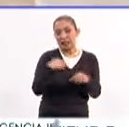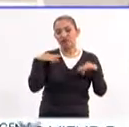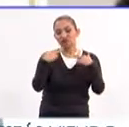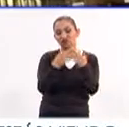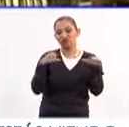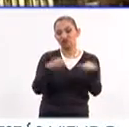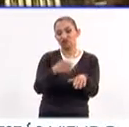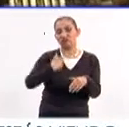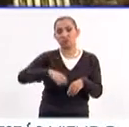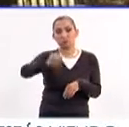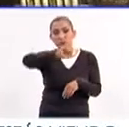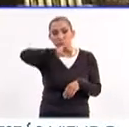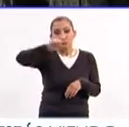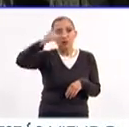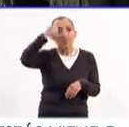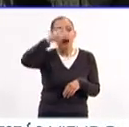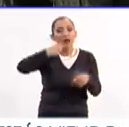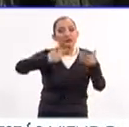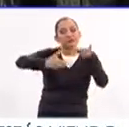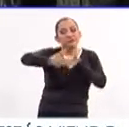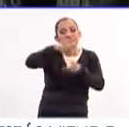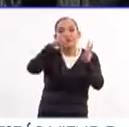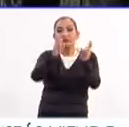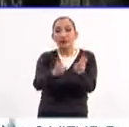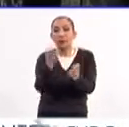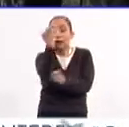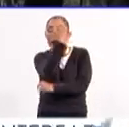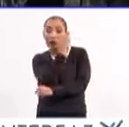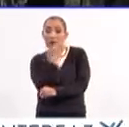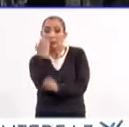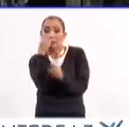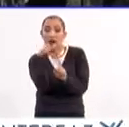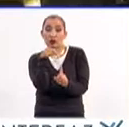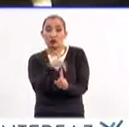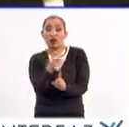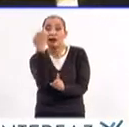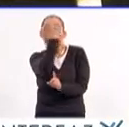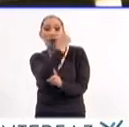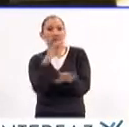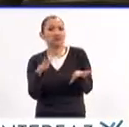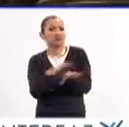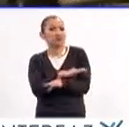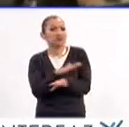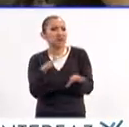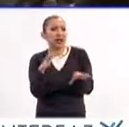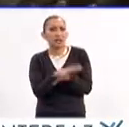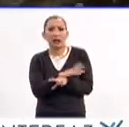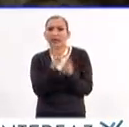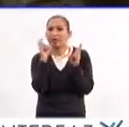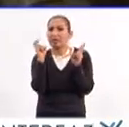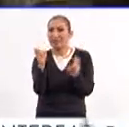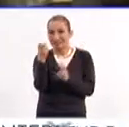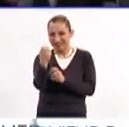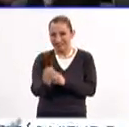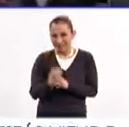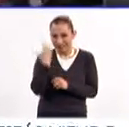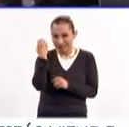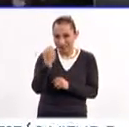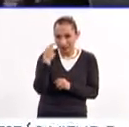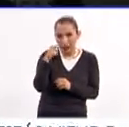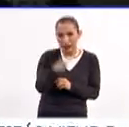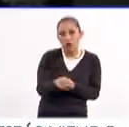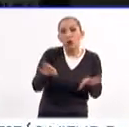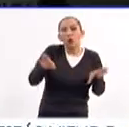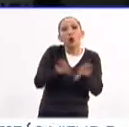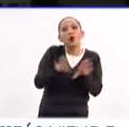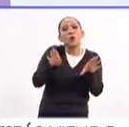reunir especialistas para discutir los temas de evaluación. La evaluación ha cambiado muchísimo y el tema de esta conferencia es